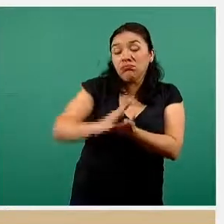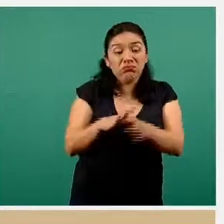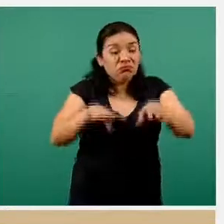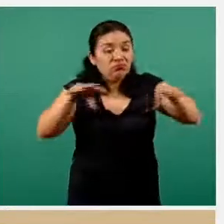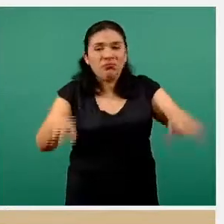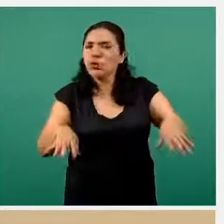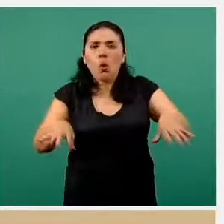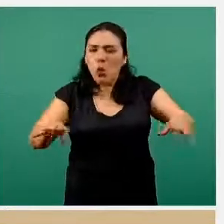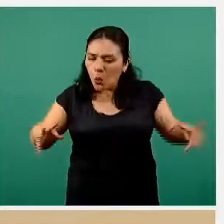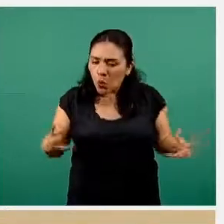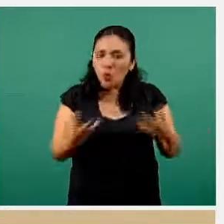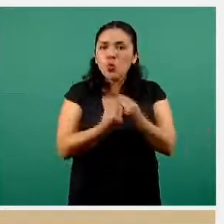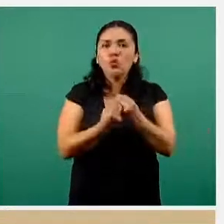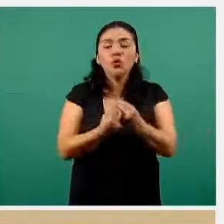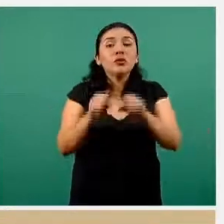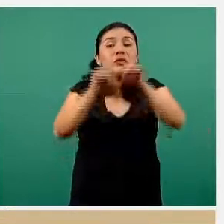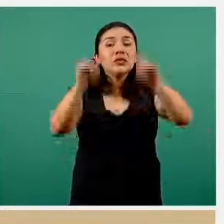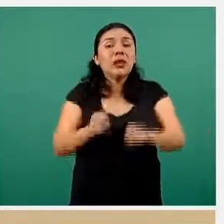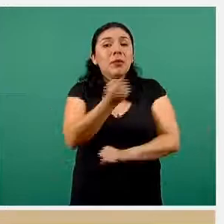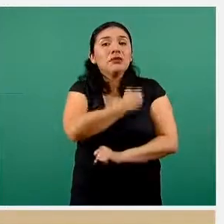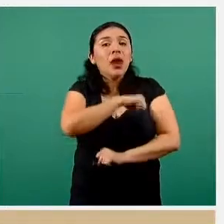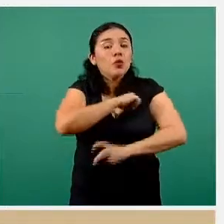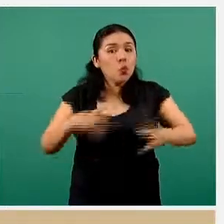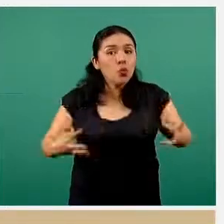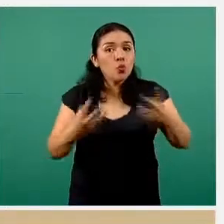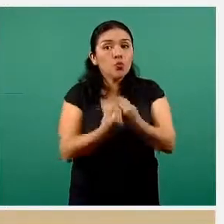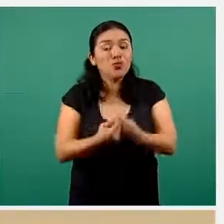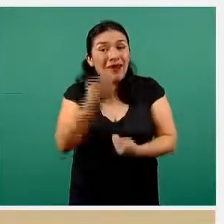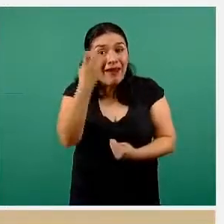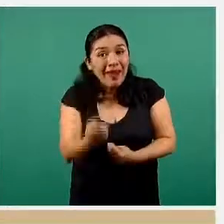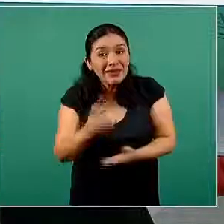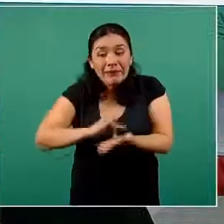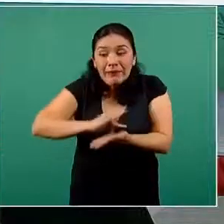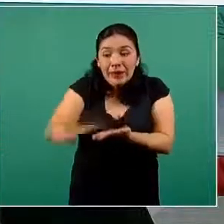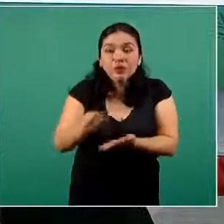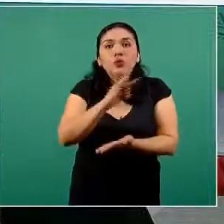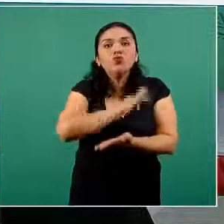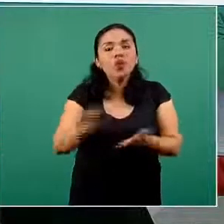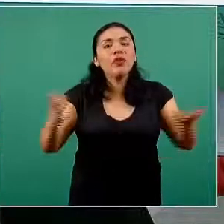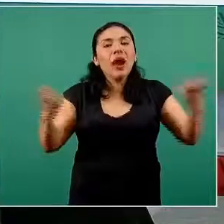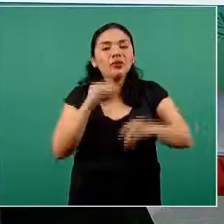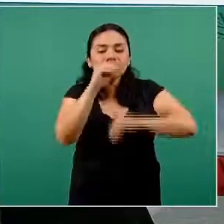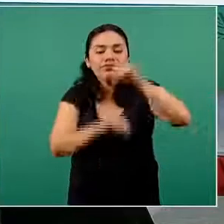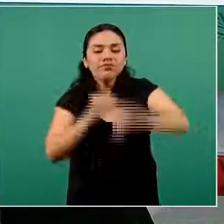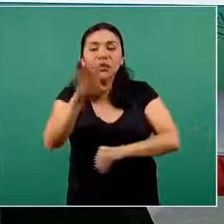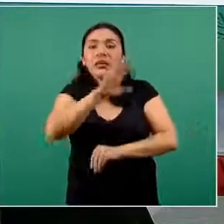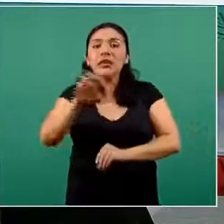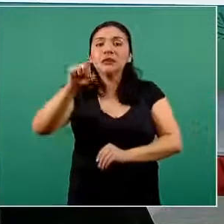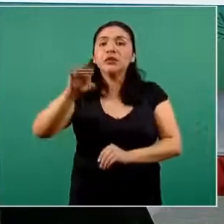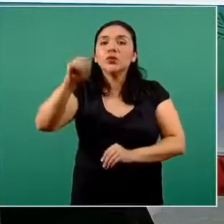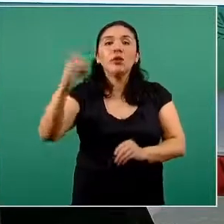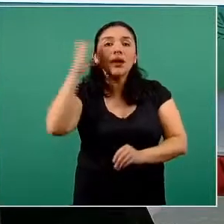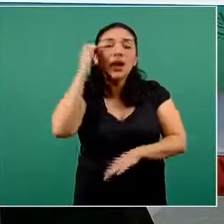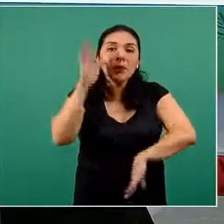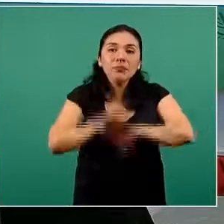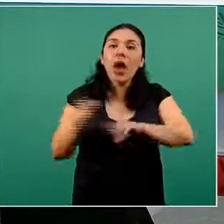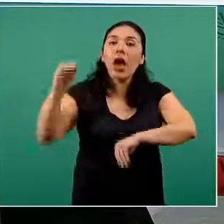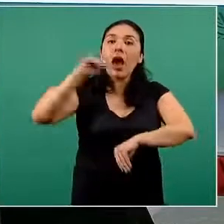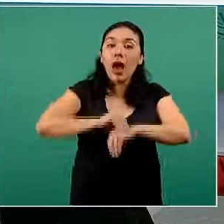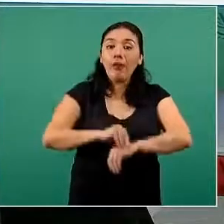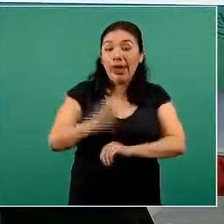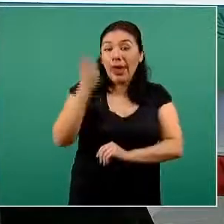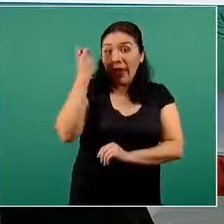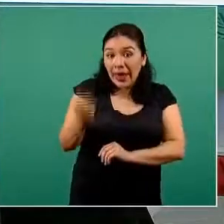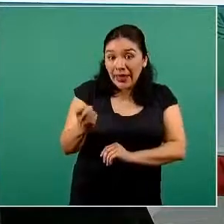eran todo un sistema de salud unido. Entonces logramos armar 529 camas. De